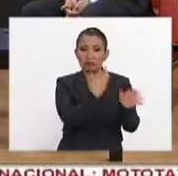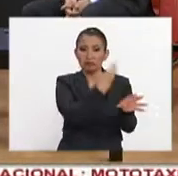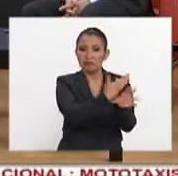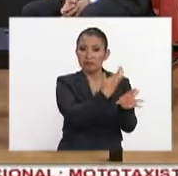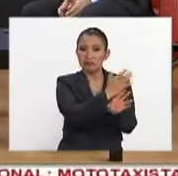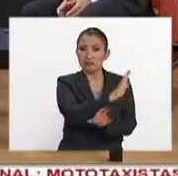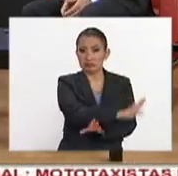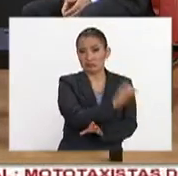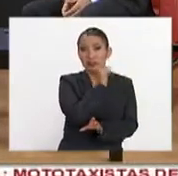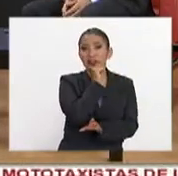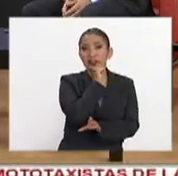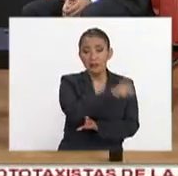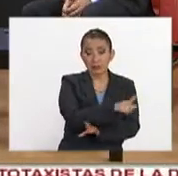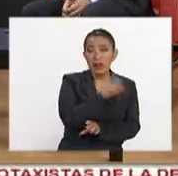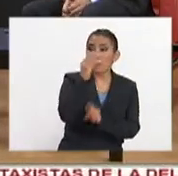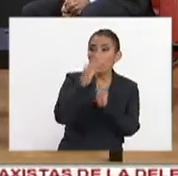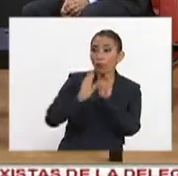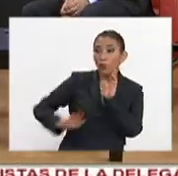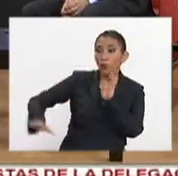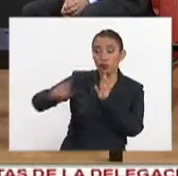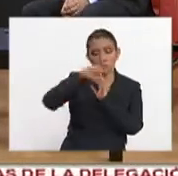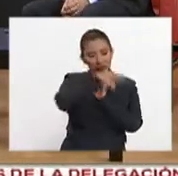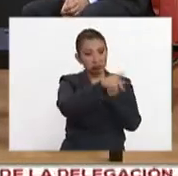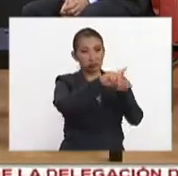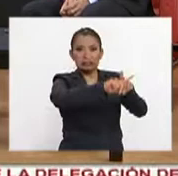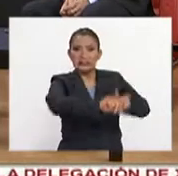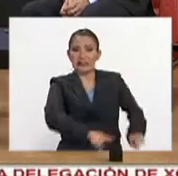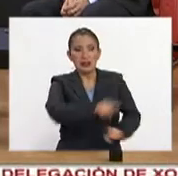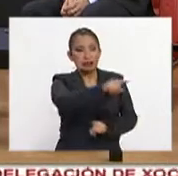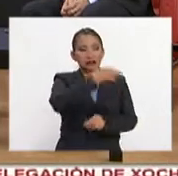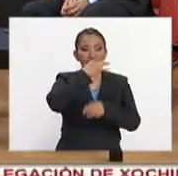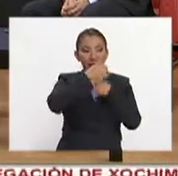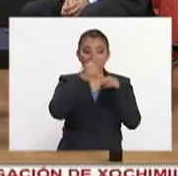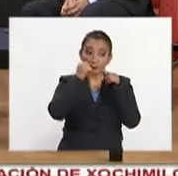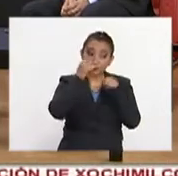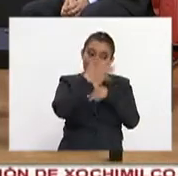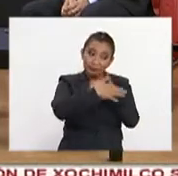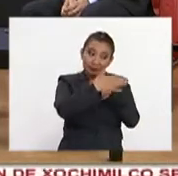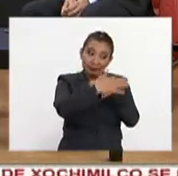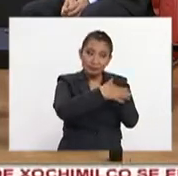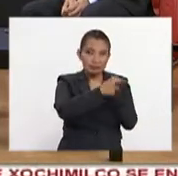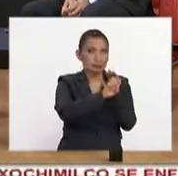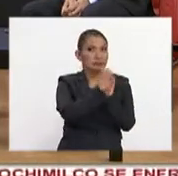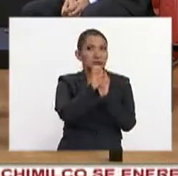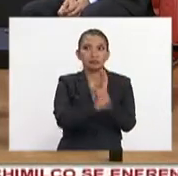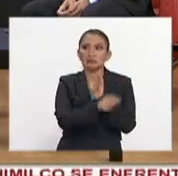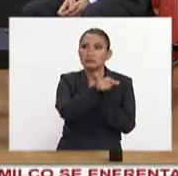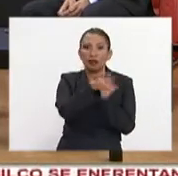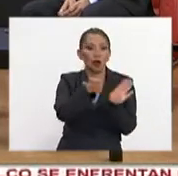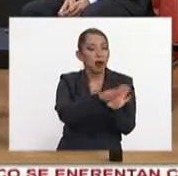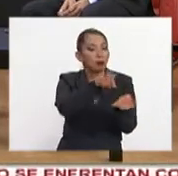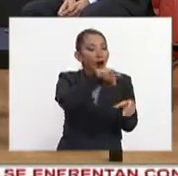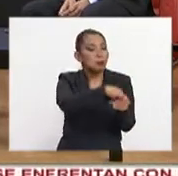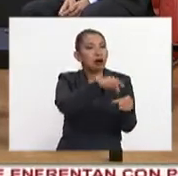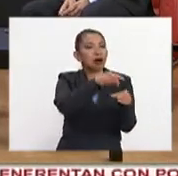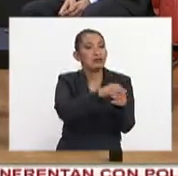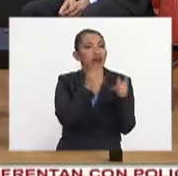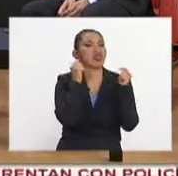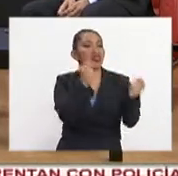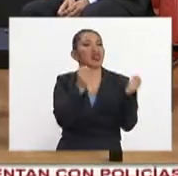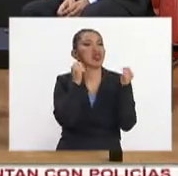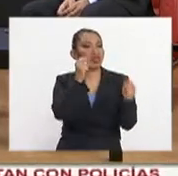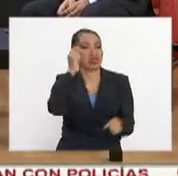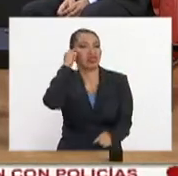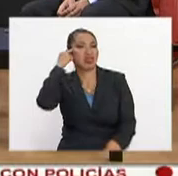los Estados Unidos, sino para el mundo, ¿no? Porque es un llamado de atención hacia, por ejemplo, cómo el voto